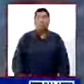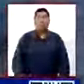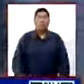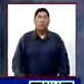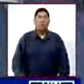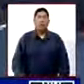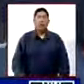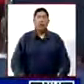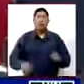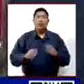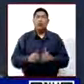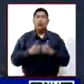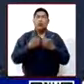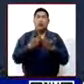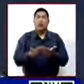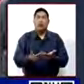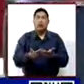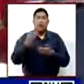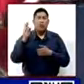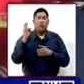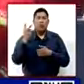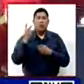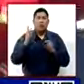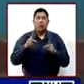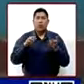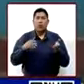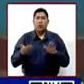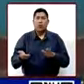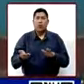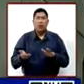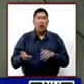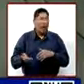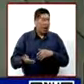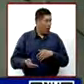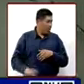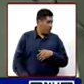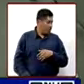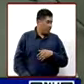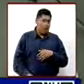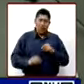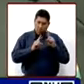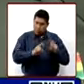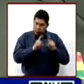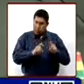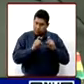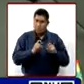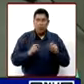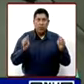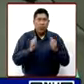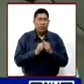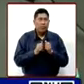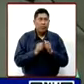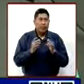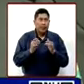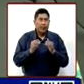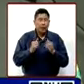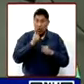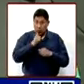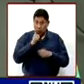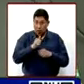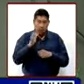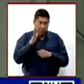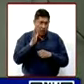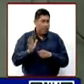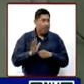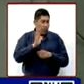En este caso, ¿cómo se da con la segunda persona fallecida? Dentro de las entrevistas que se realiza a la